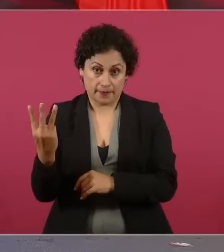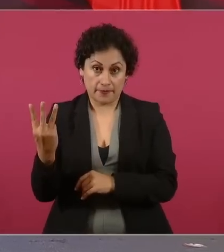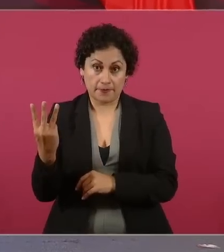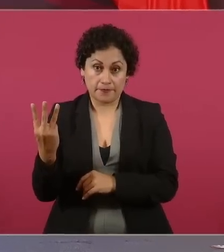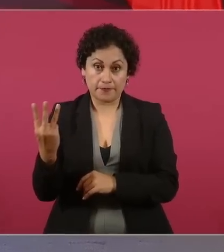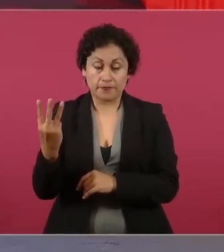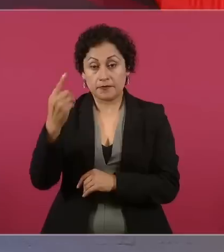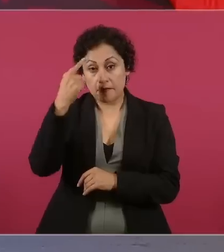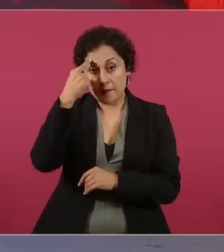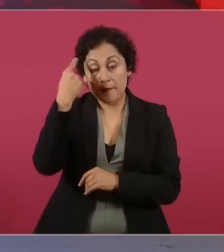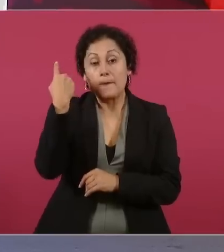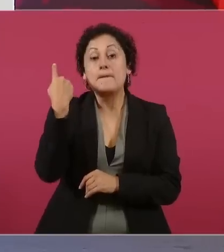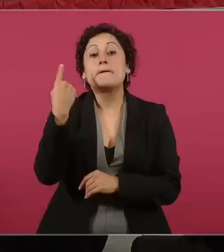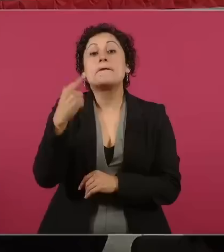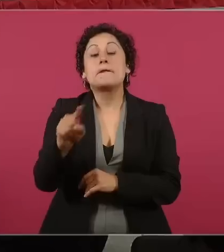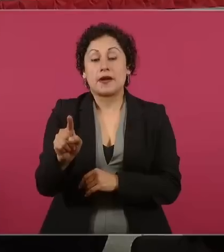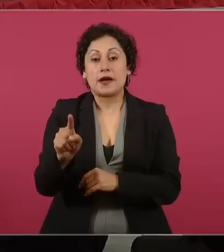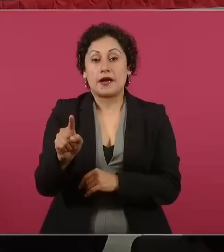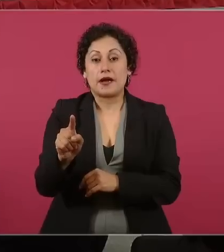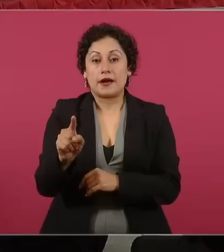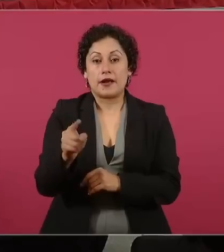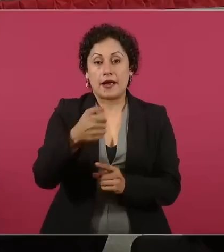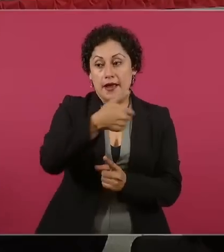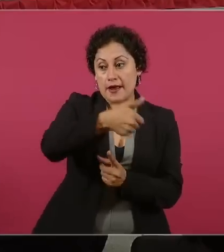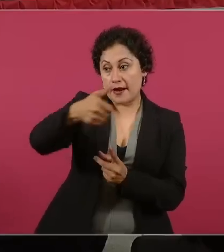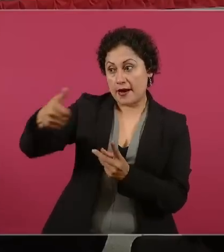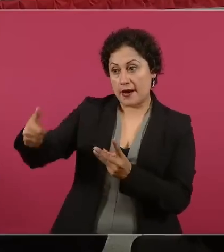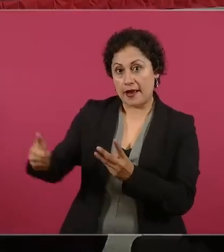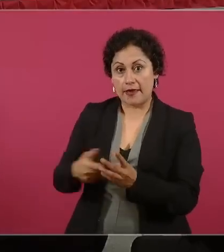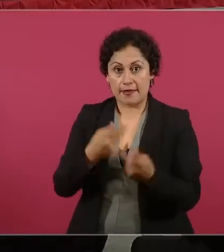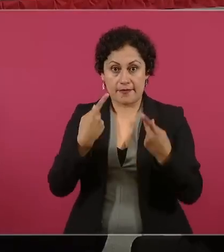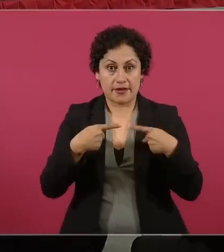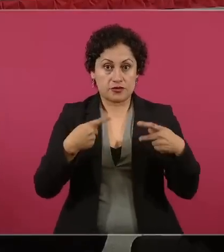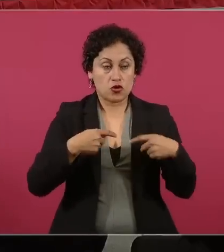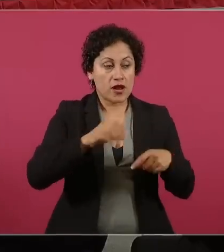per cápita, es decir, el crecimiento por persona,